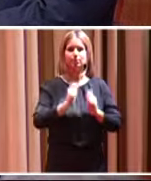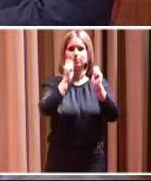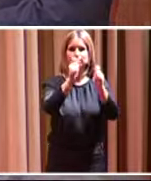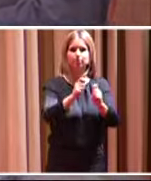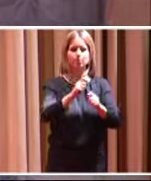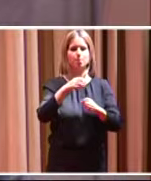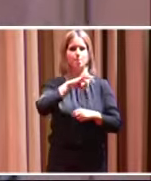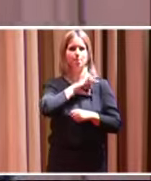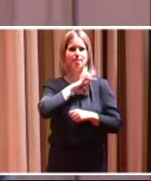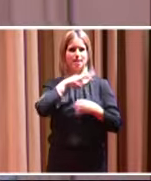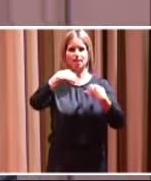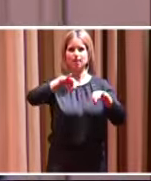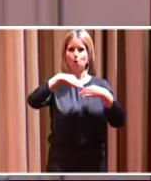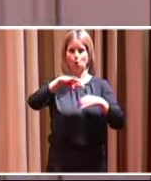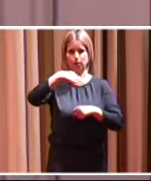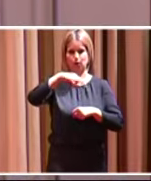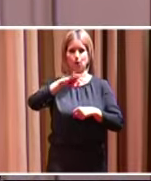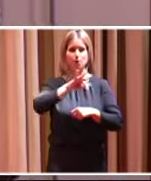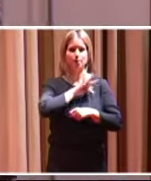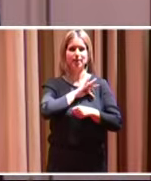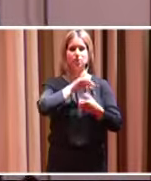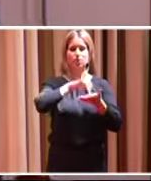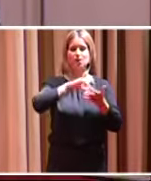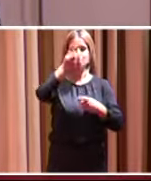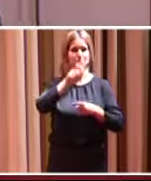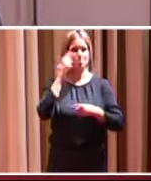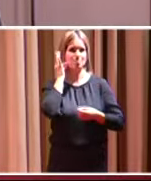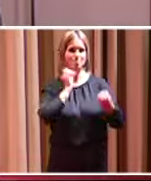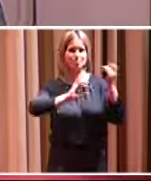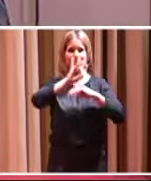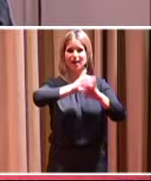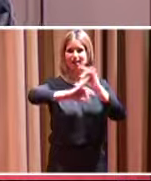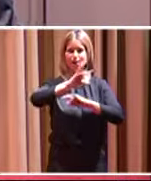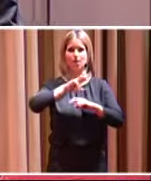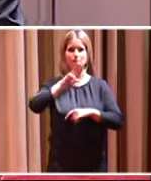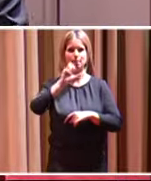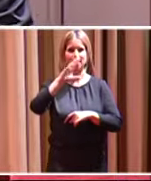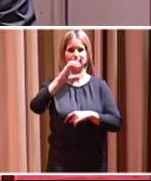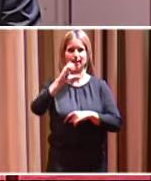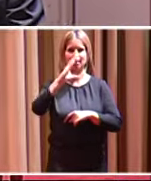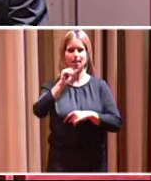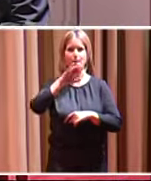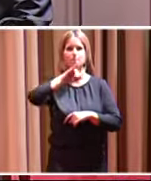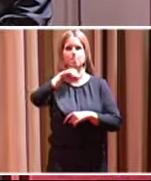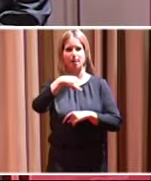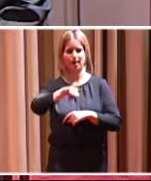Concesión de la medalla de oro al mérito por la ciudad a la bailaora y coreógrafa doña Patricia Pérez